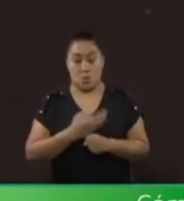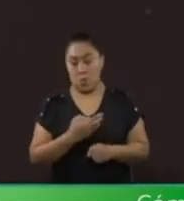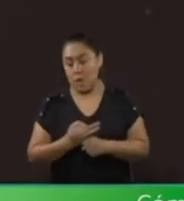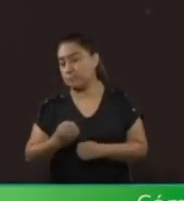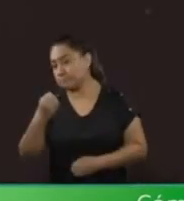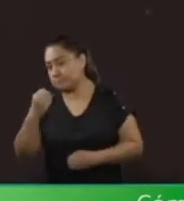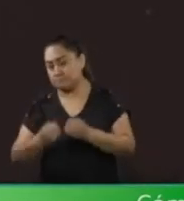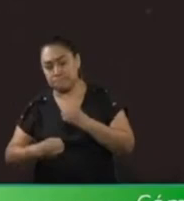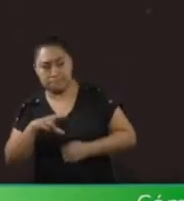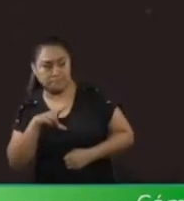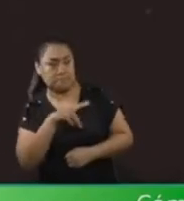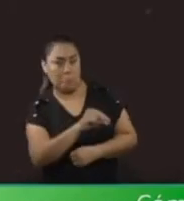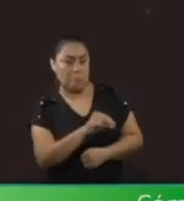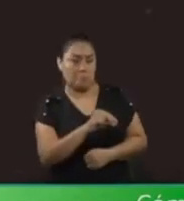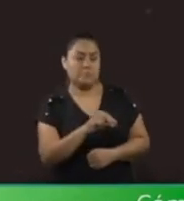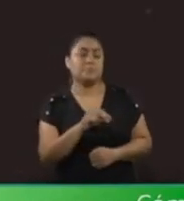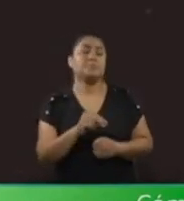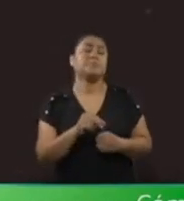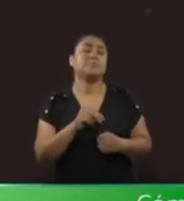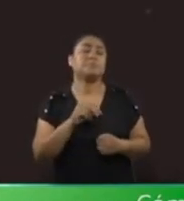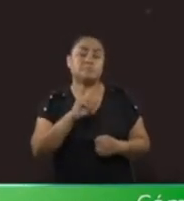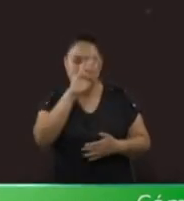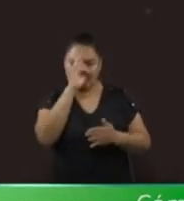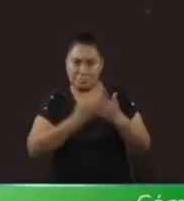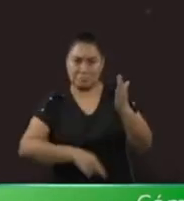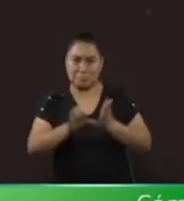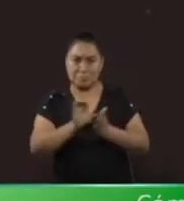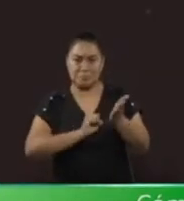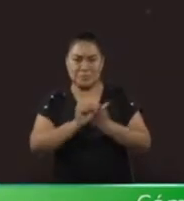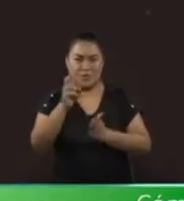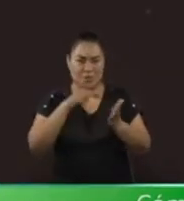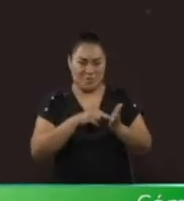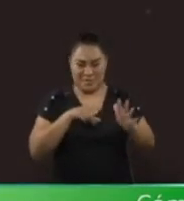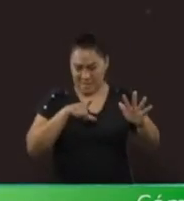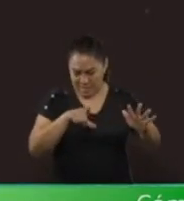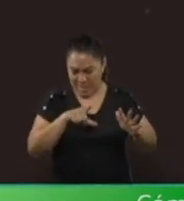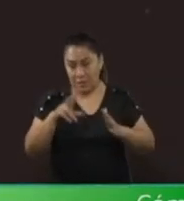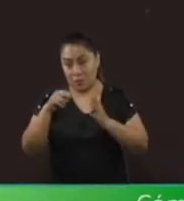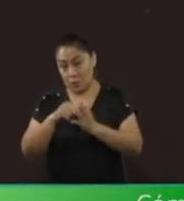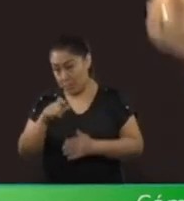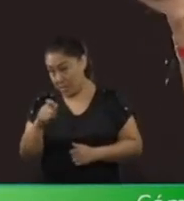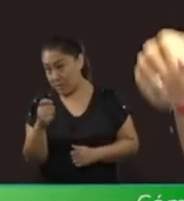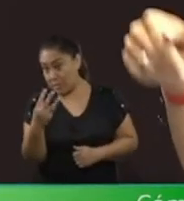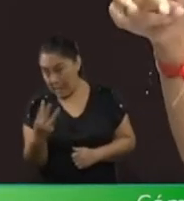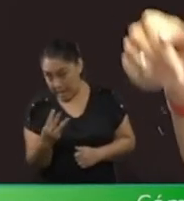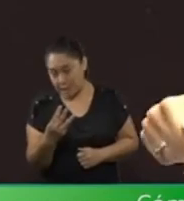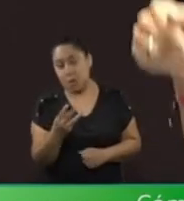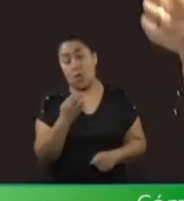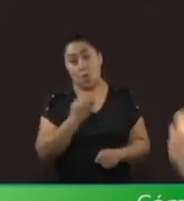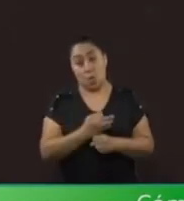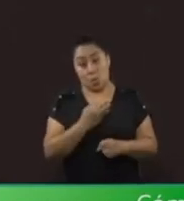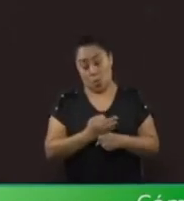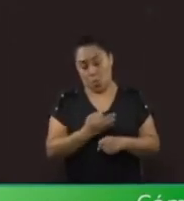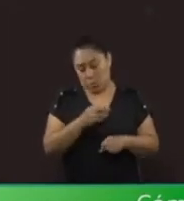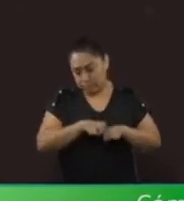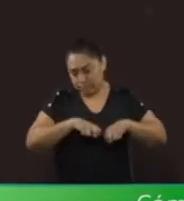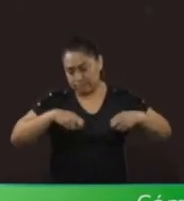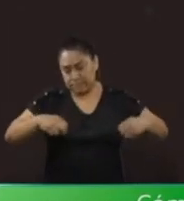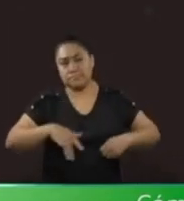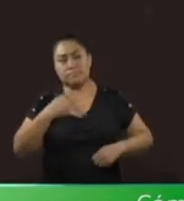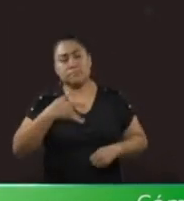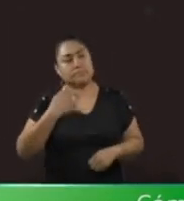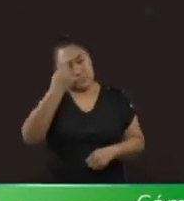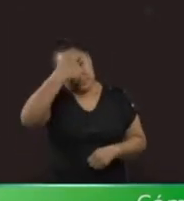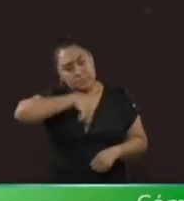permitió violentar la Constitución en el 2017 y en el 2023, tendríamos hoy que estar aquí tomando esa